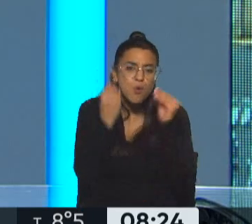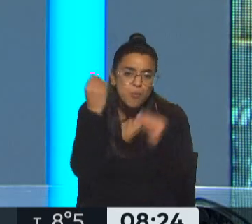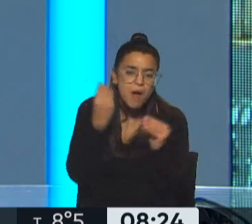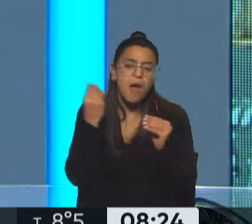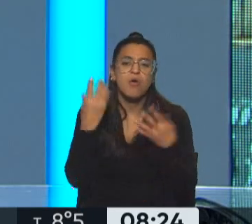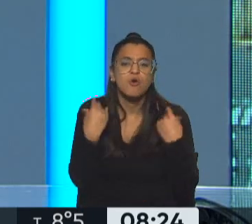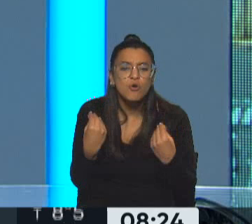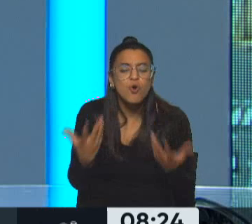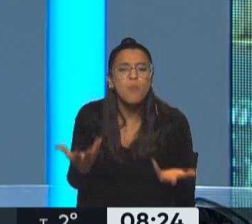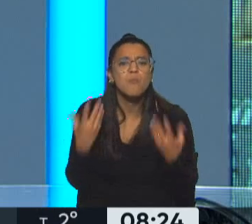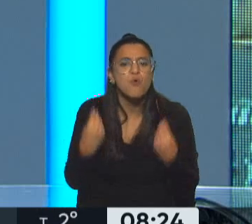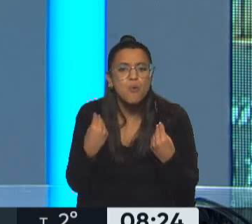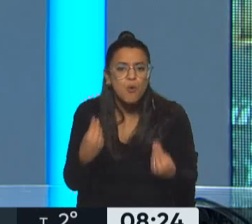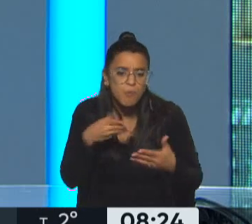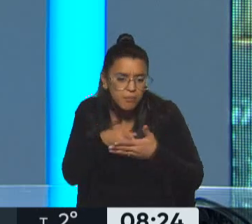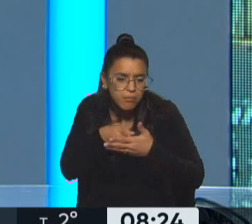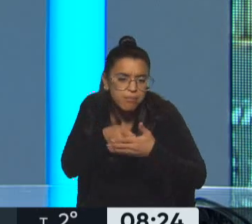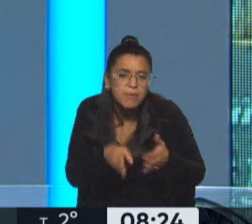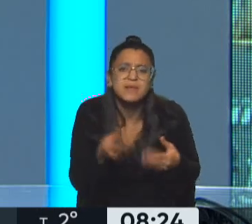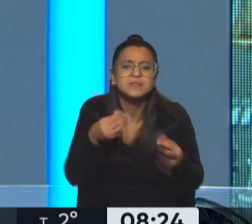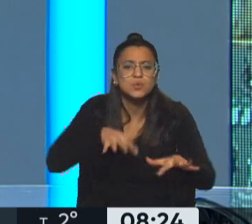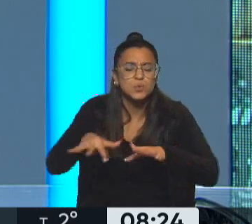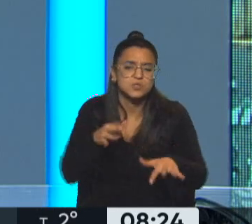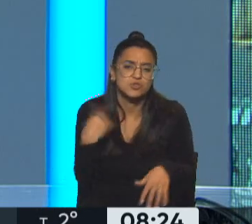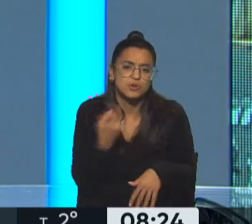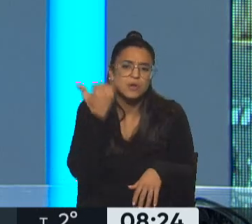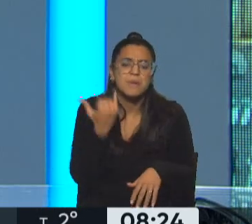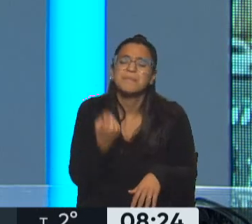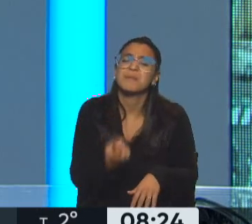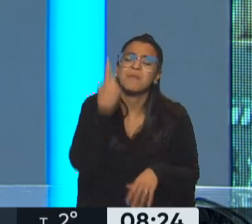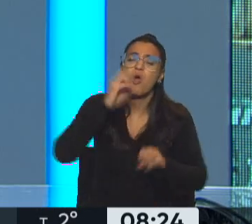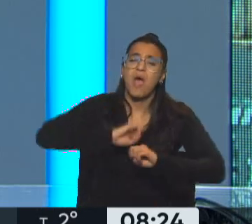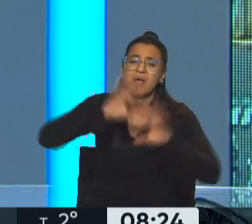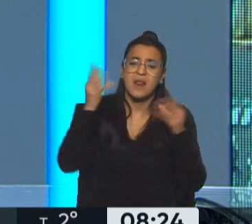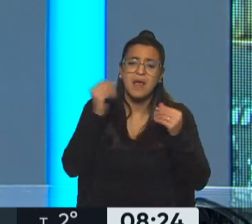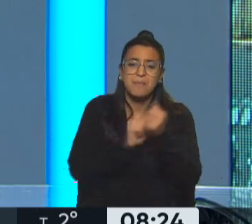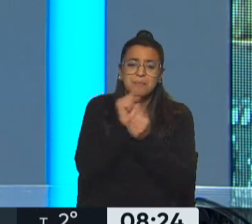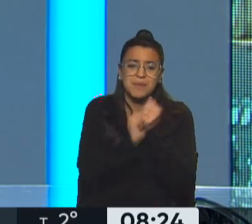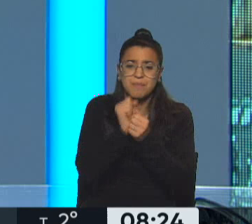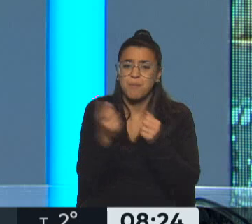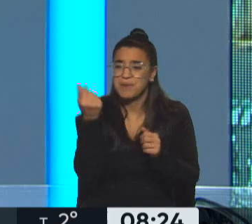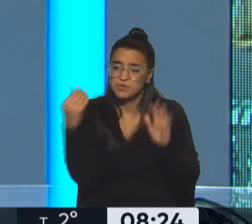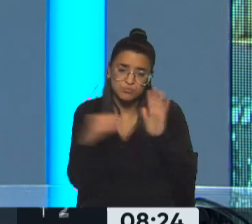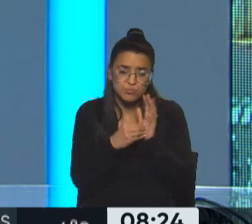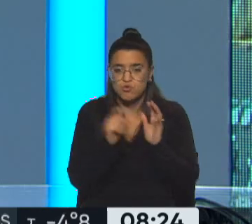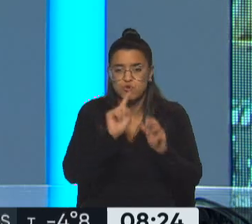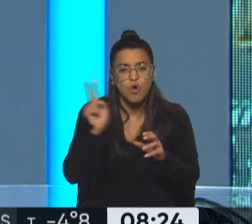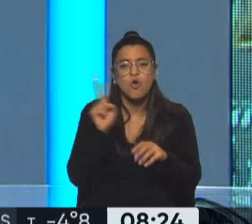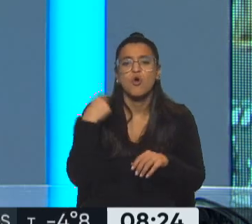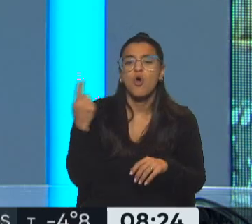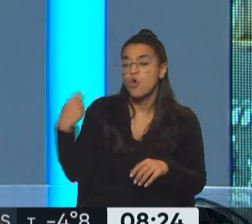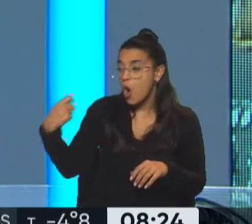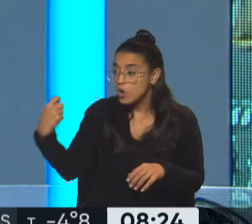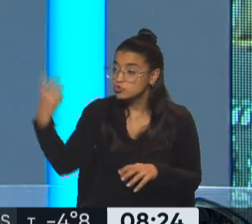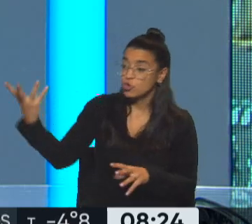ocupados. ¿Cómo podemos hacer para destrabar esta situación difícil que estamos viviendo? Primero aclarar que las pymes no somos formadores de precio. Recibimos los costos